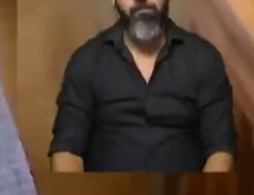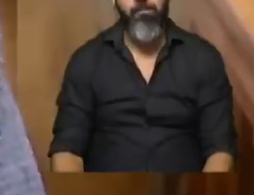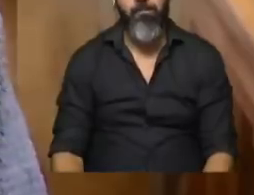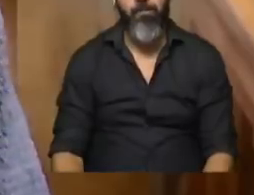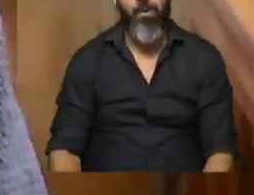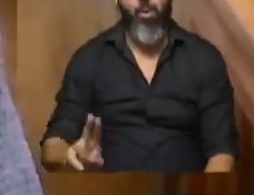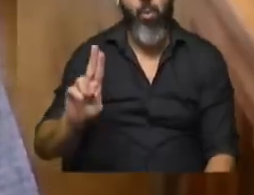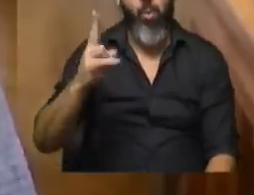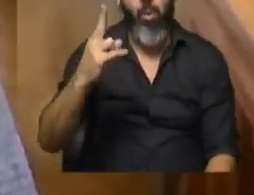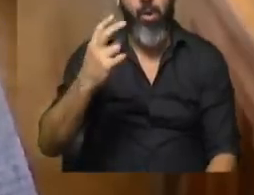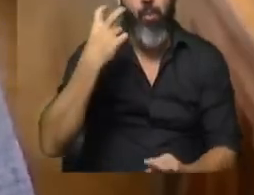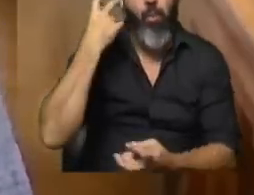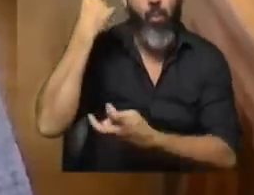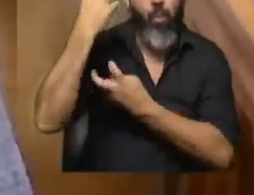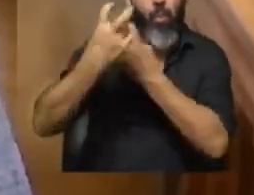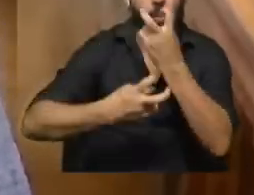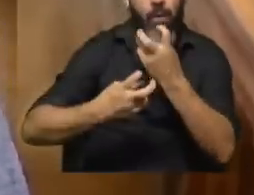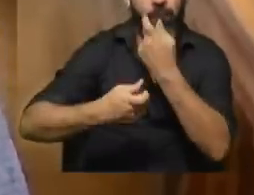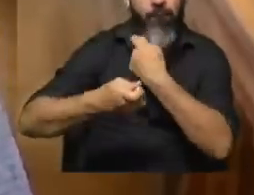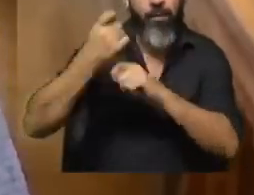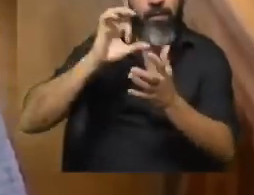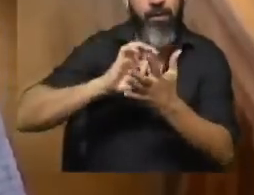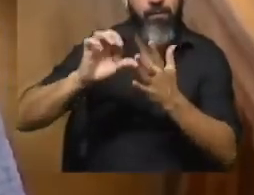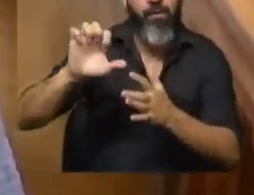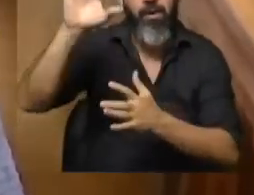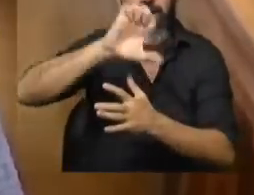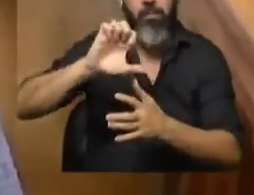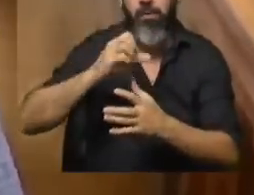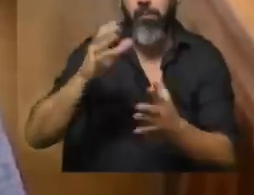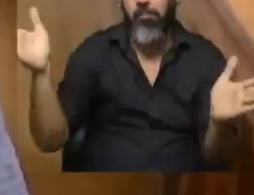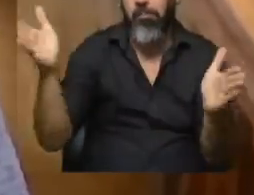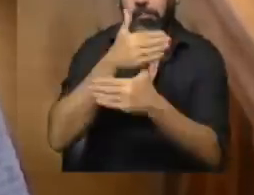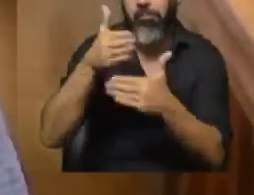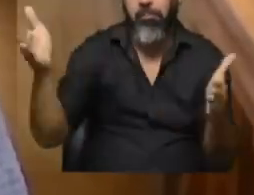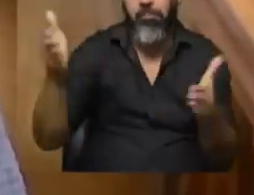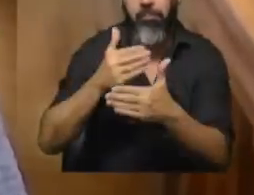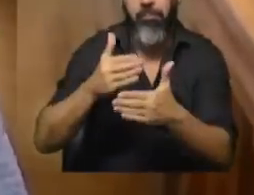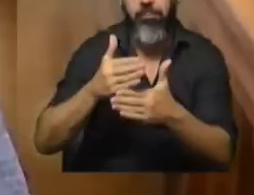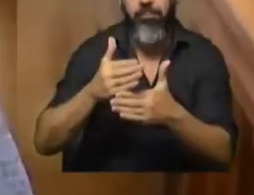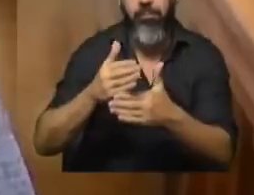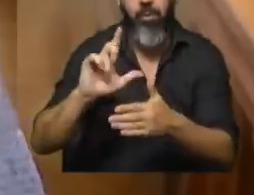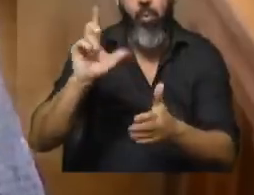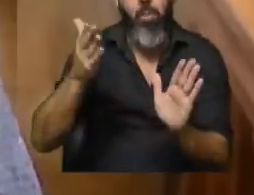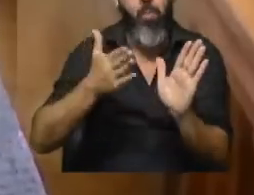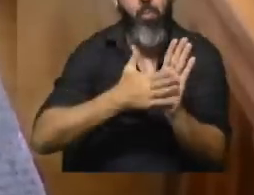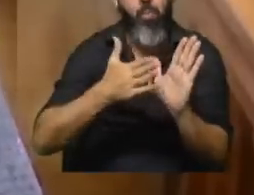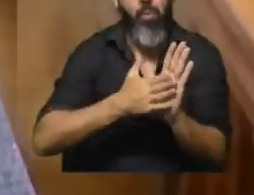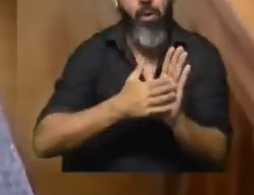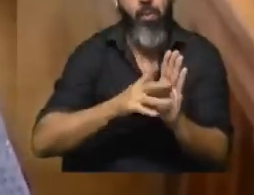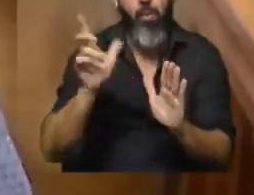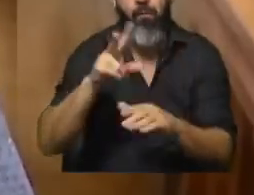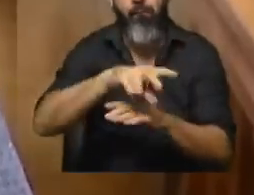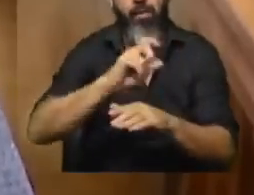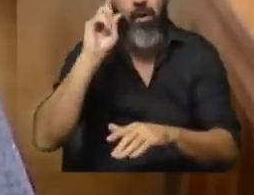desde Uruguay se intentó vender un servicio con una empresa fantasma de la cual no nos consta y no le consta